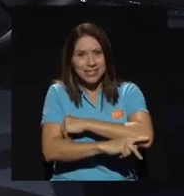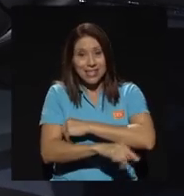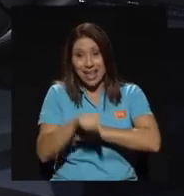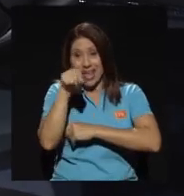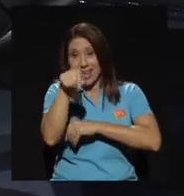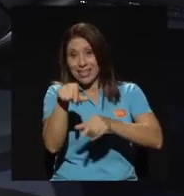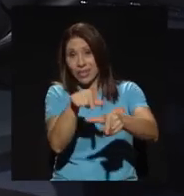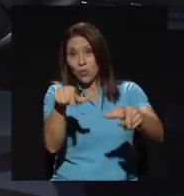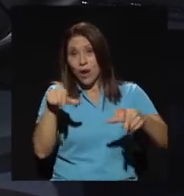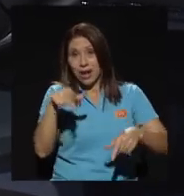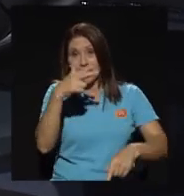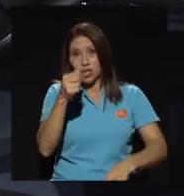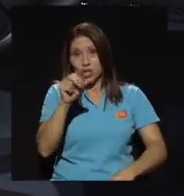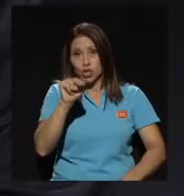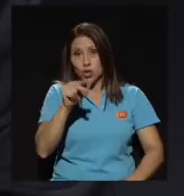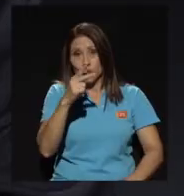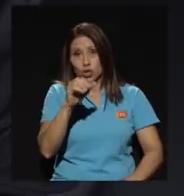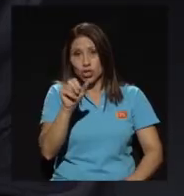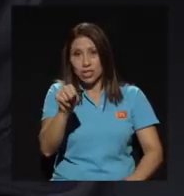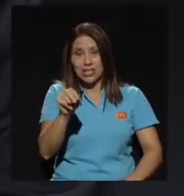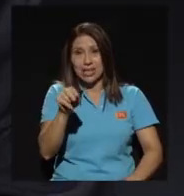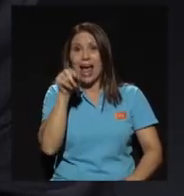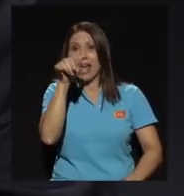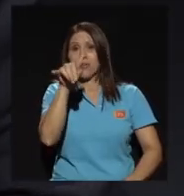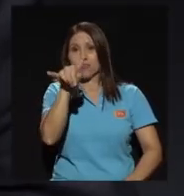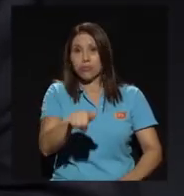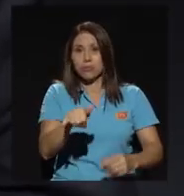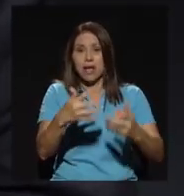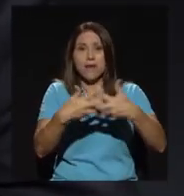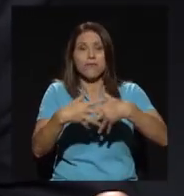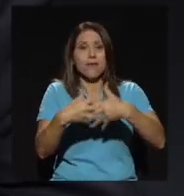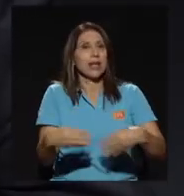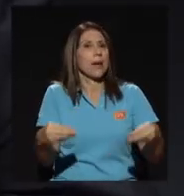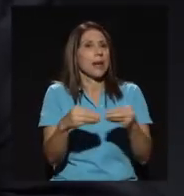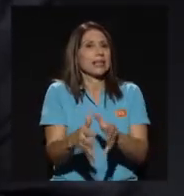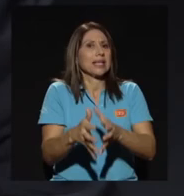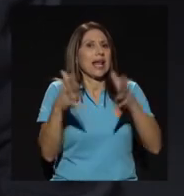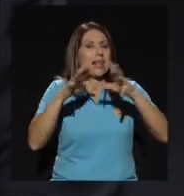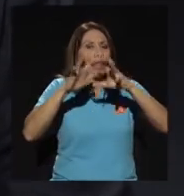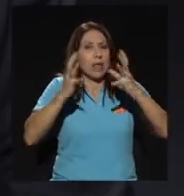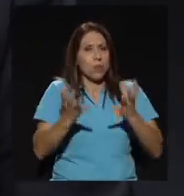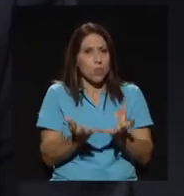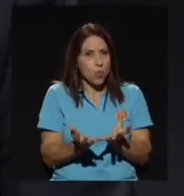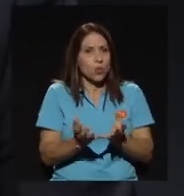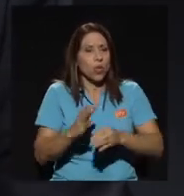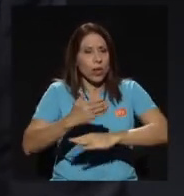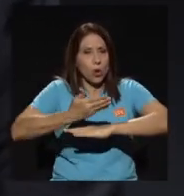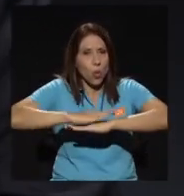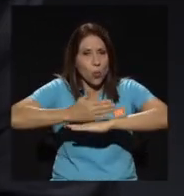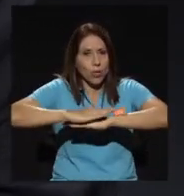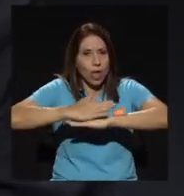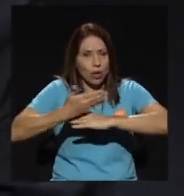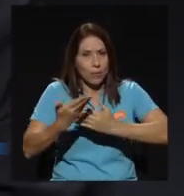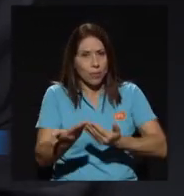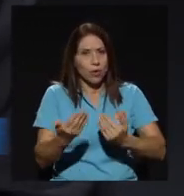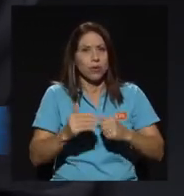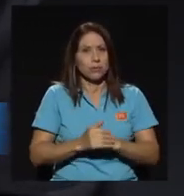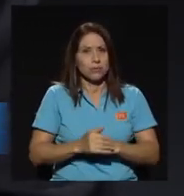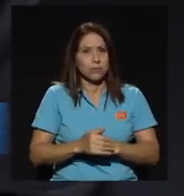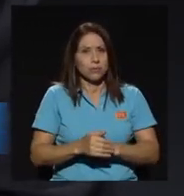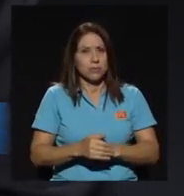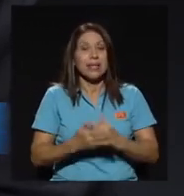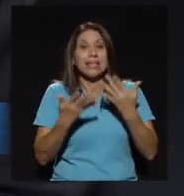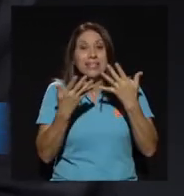fábrica más grande del mundo están las fábricas más grandes del mundo de laptops con punta computadora portátil y las